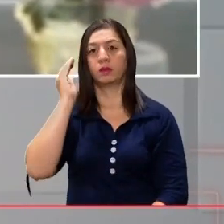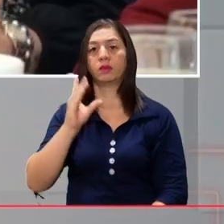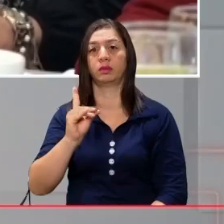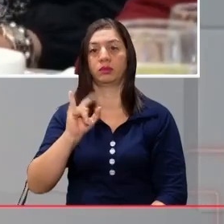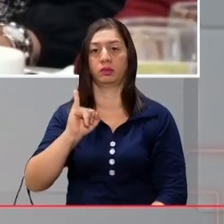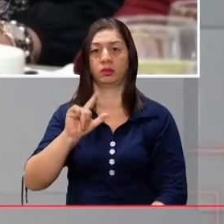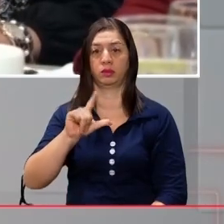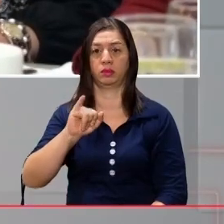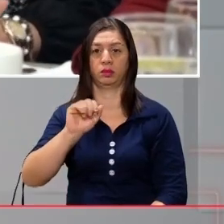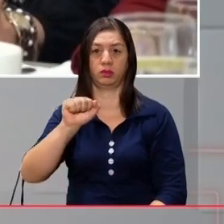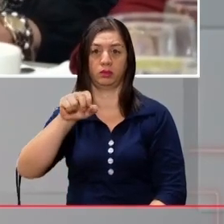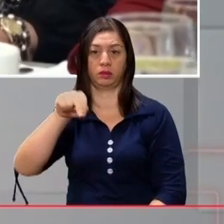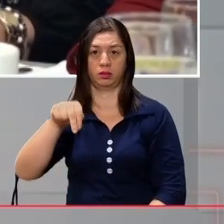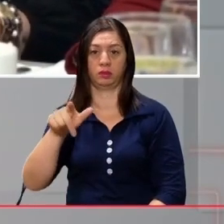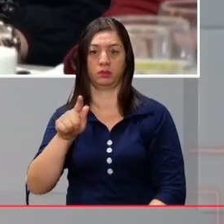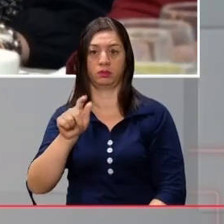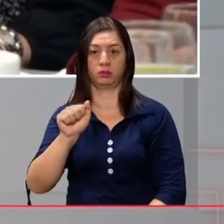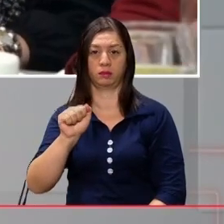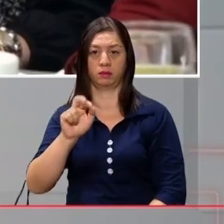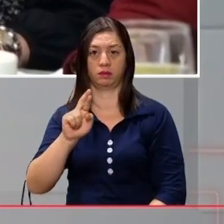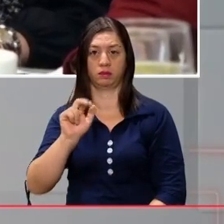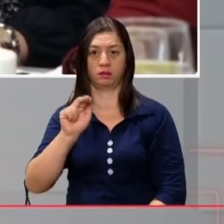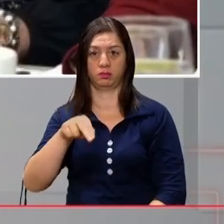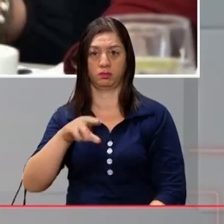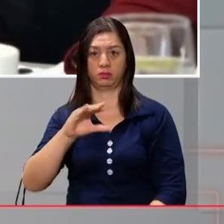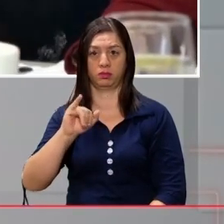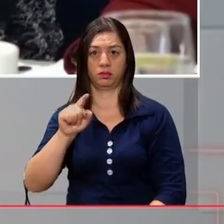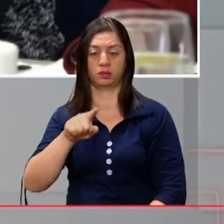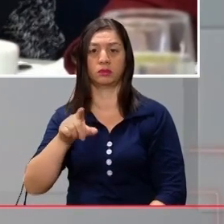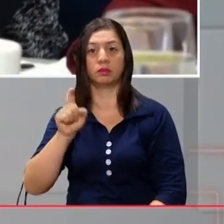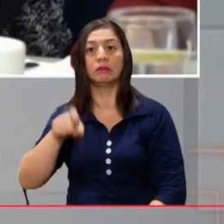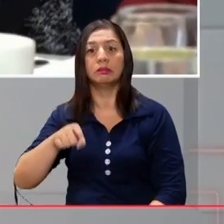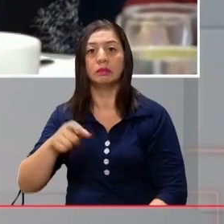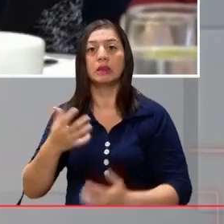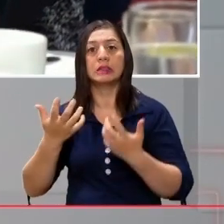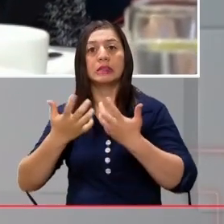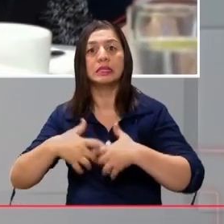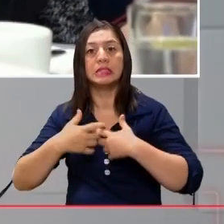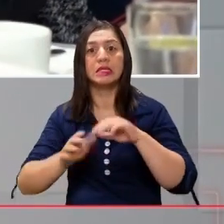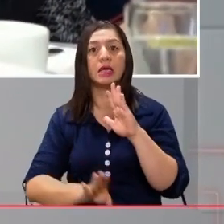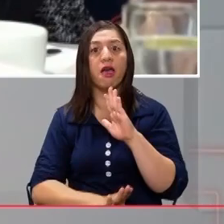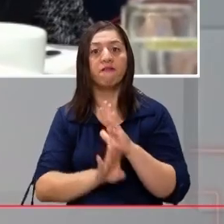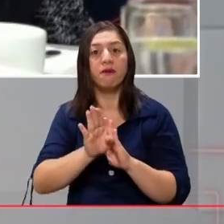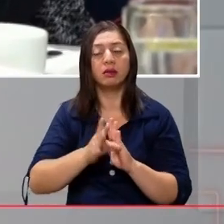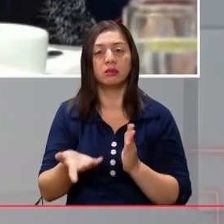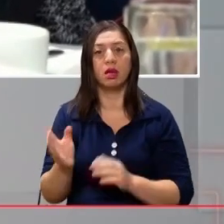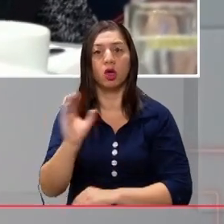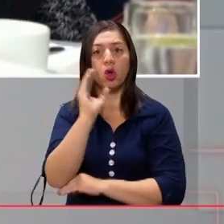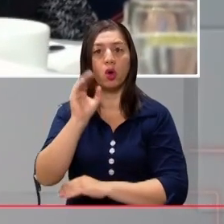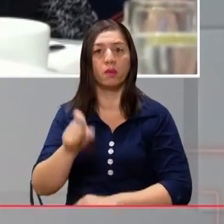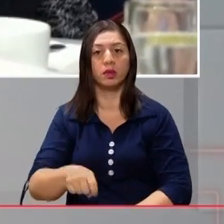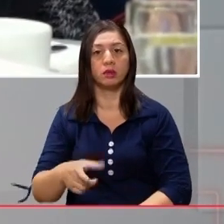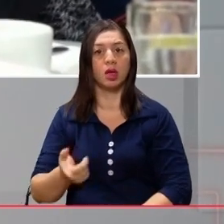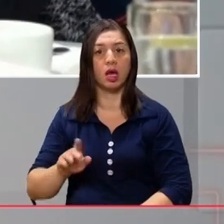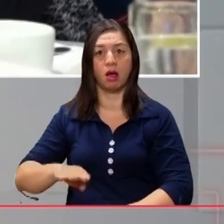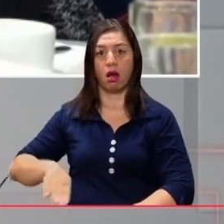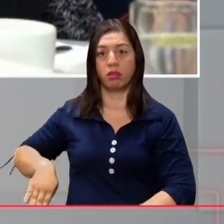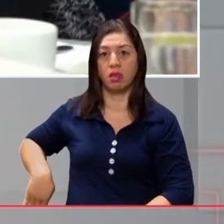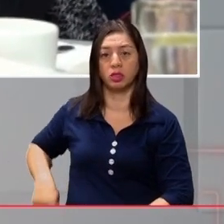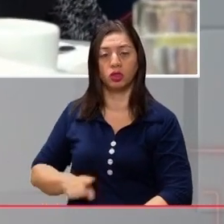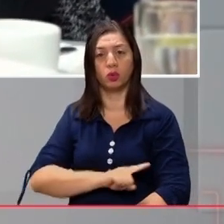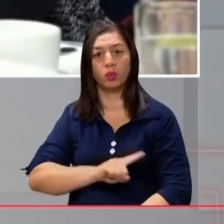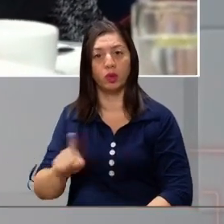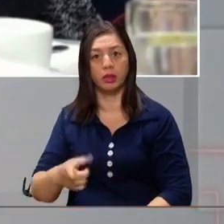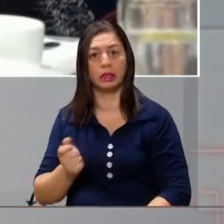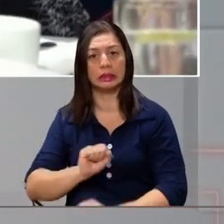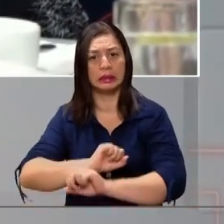Torres, aseguró que se necesita de un sistema que avance con las necesidades del país y por eso es vital no retroceder. Aclaró que se